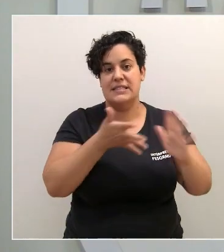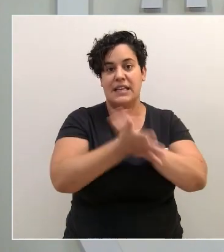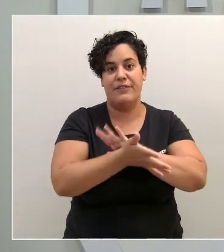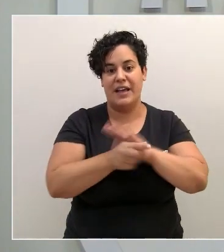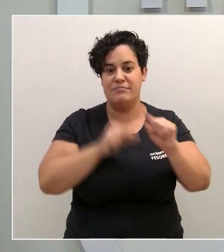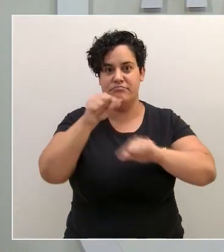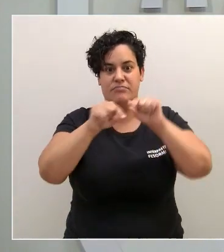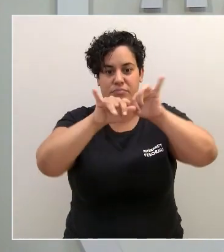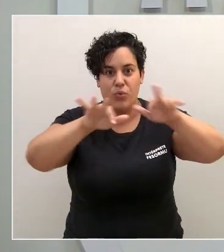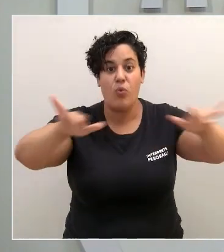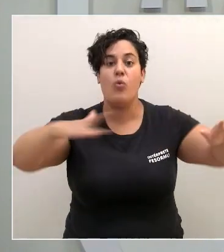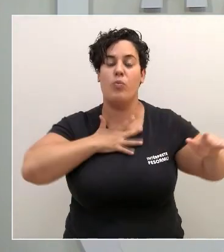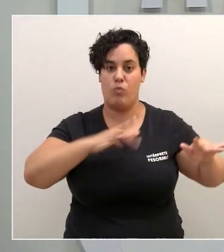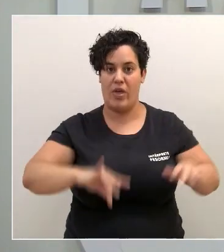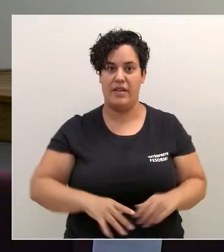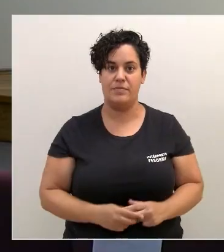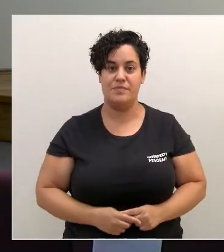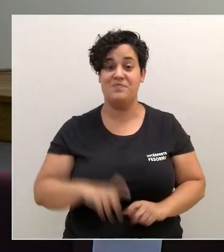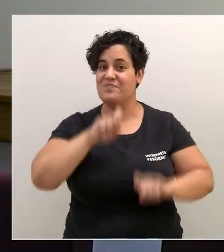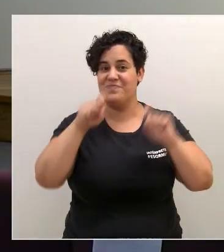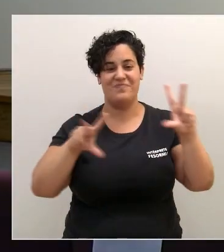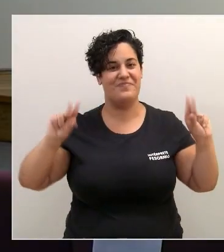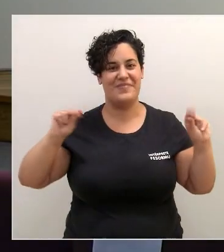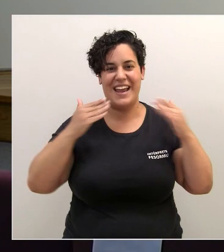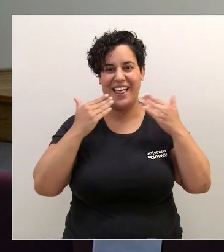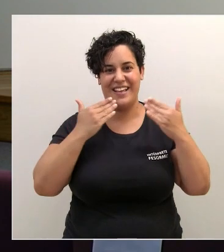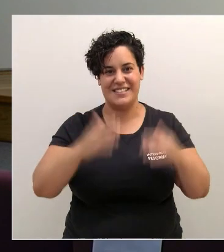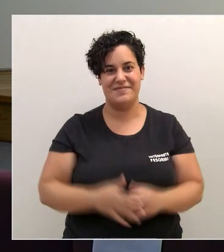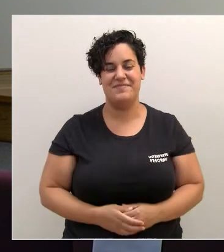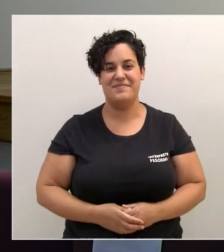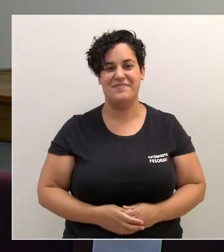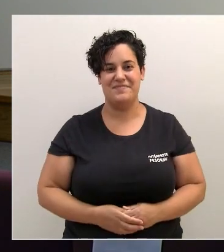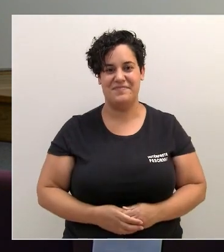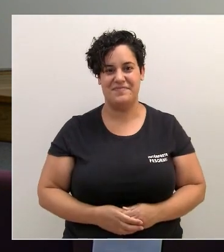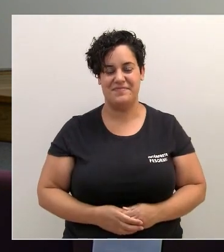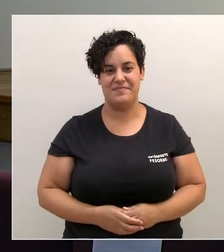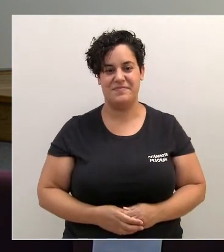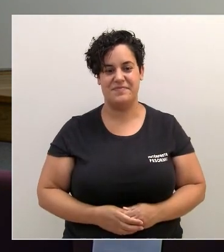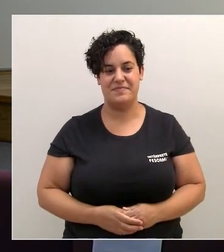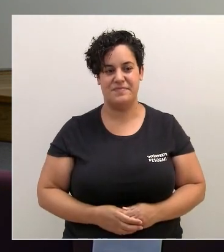contagio en otras personas. No hay más preguntas. Muchas gracias. Muy bien, muchas gracias.